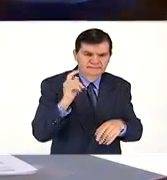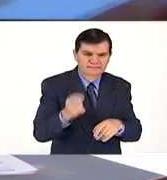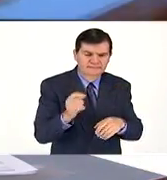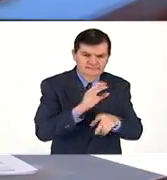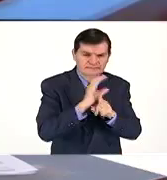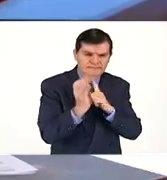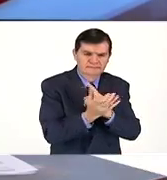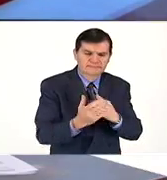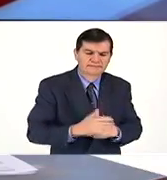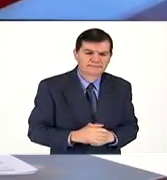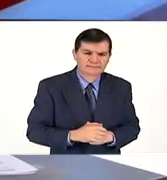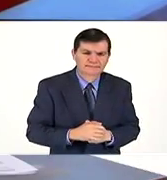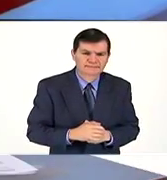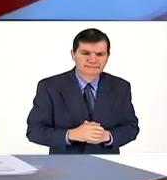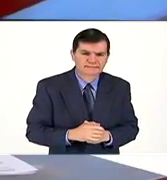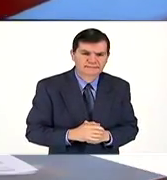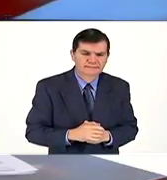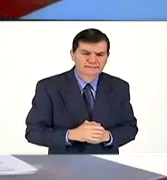el Congreso?